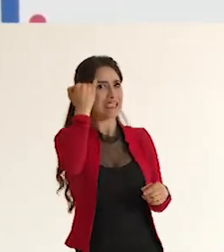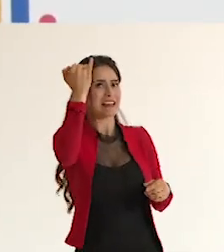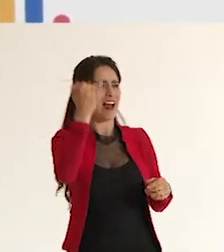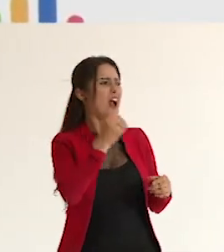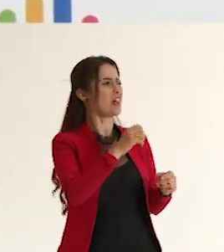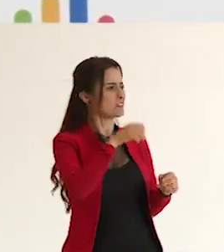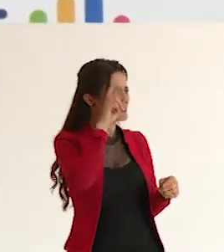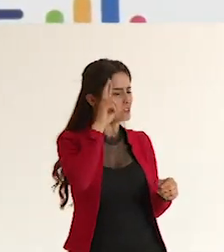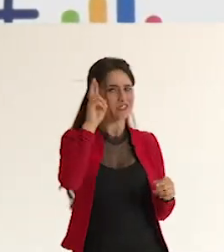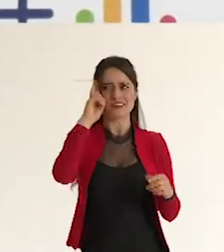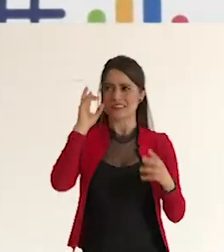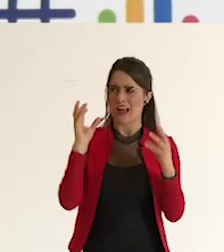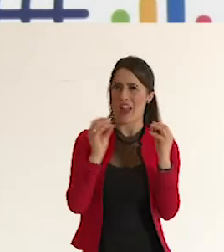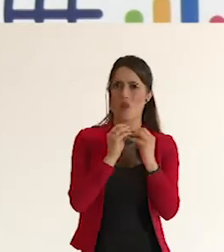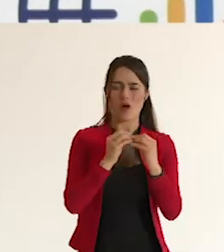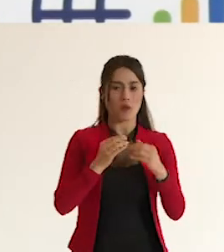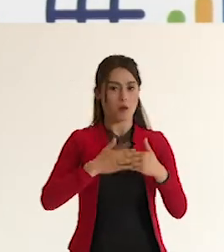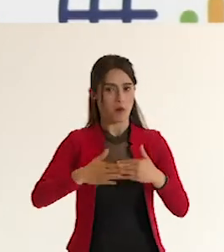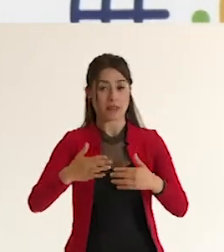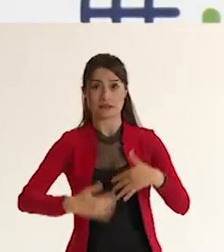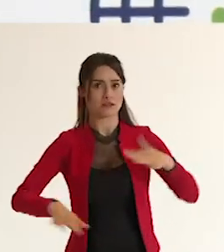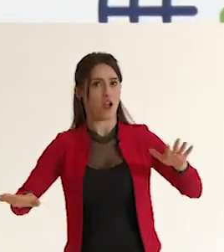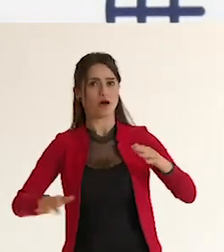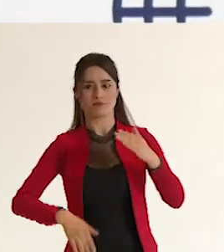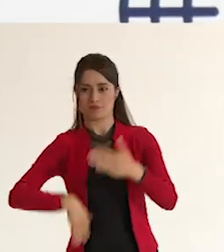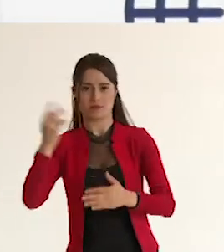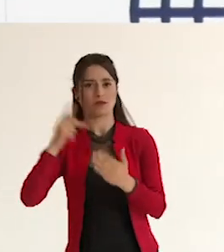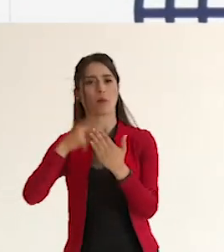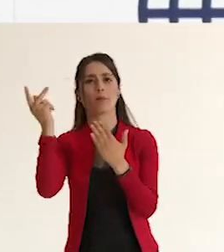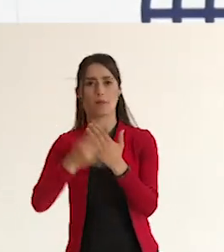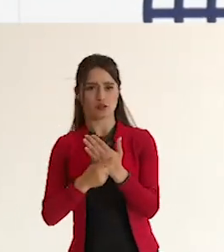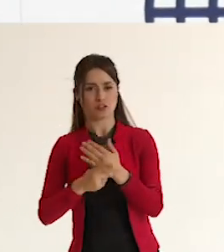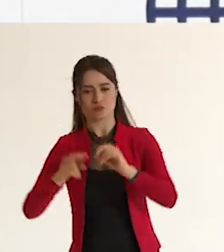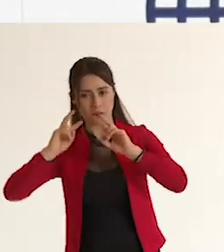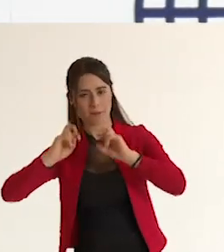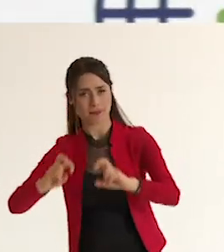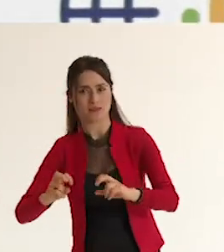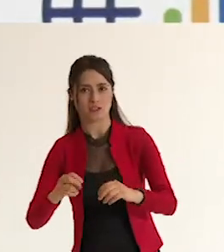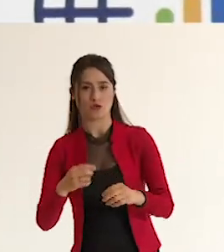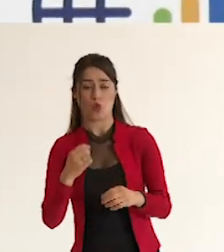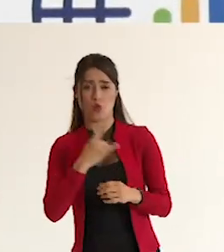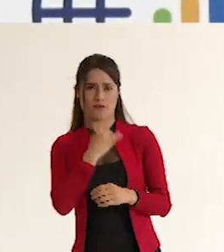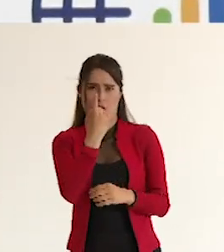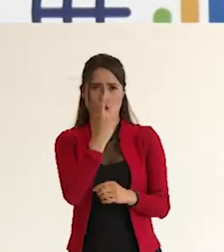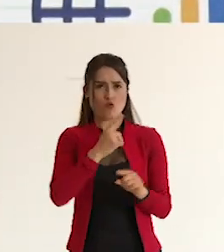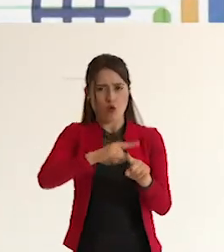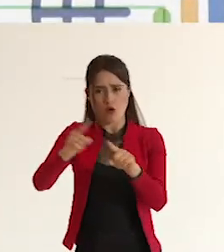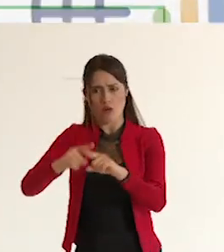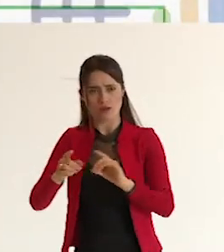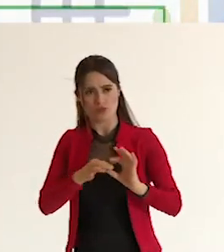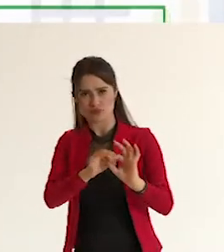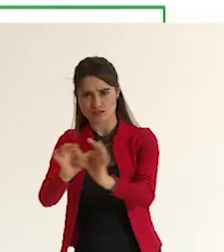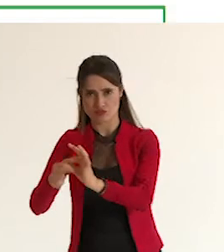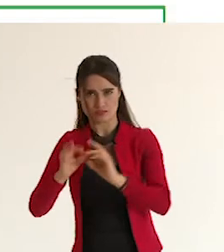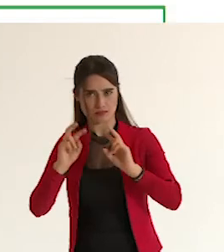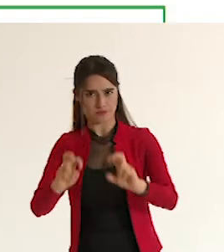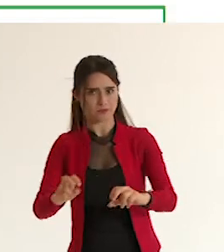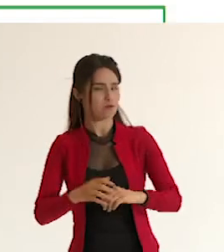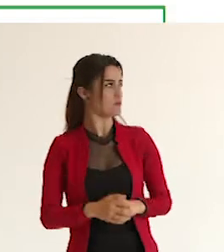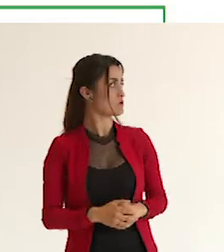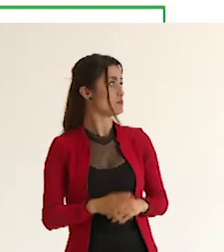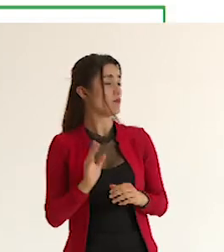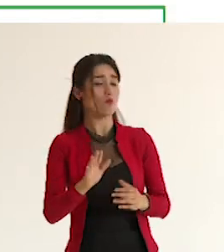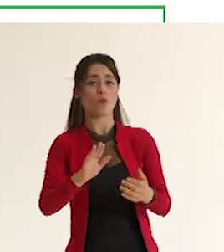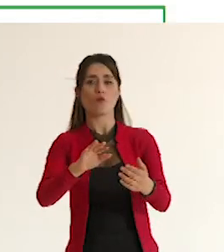y por eso el proyecto es parte del trabajo de la red iniciamos como les había dicho con una población objetivo